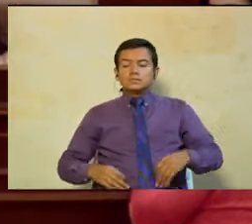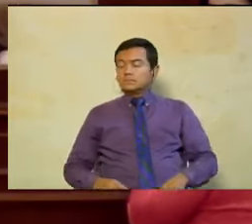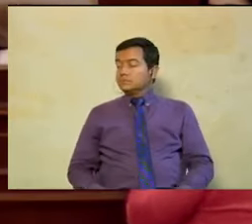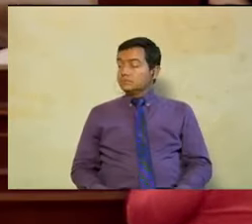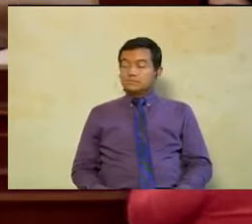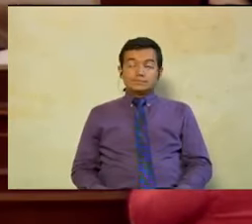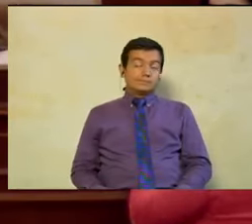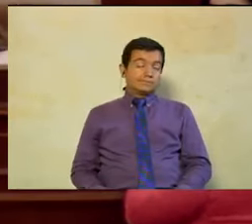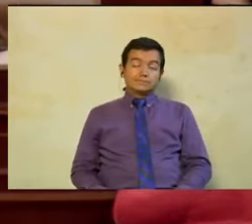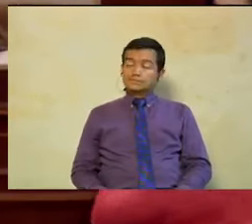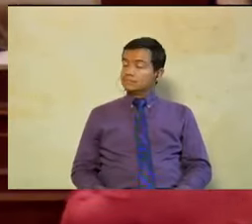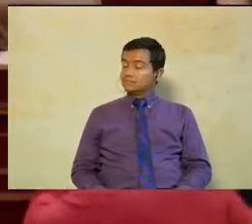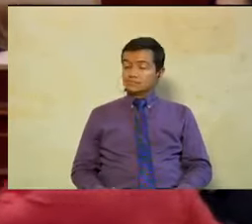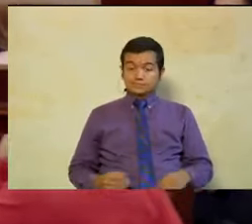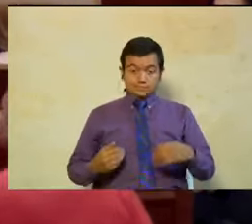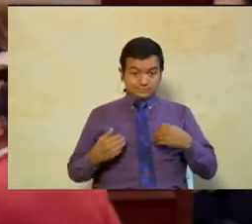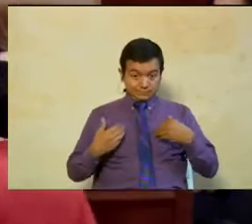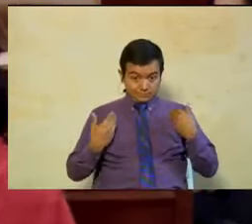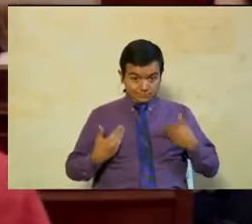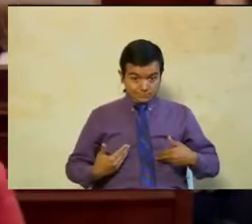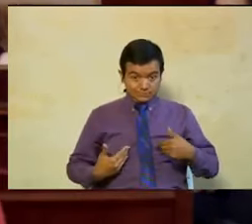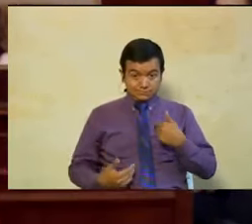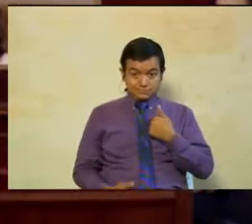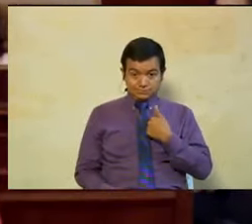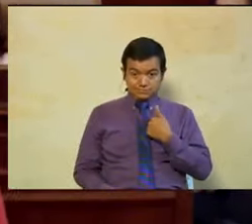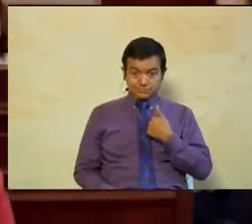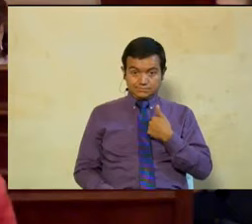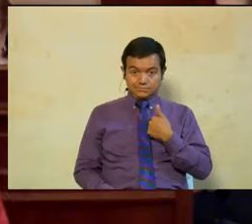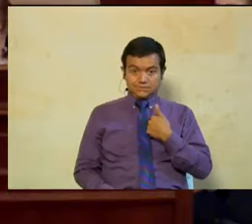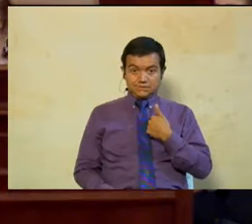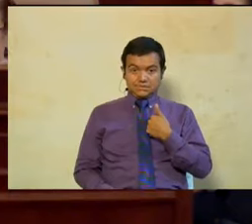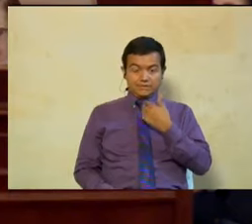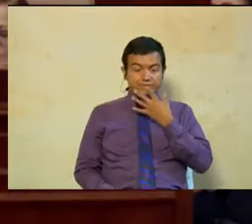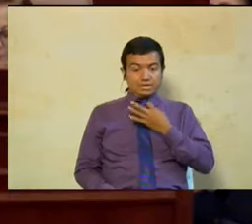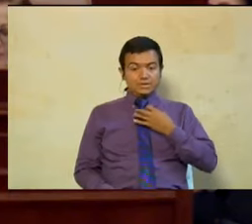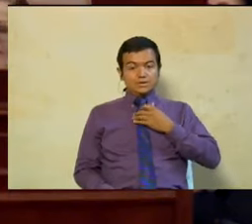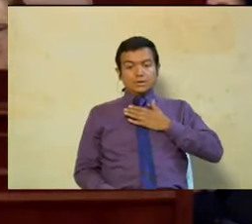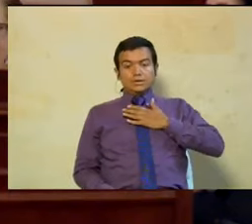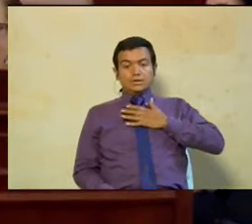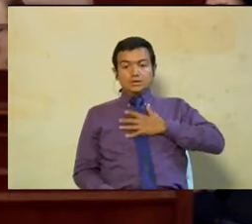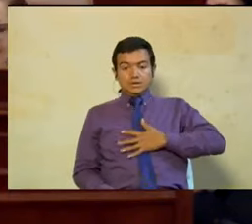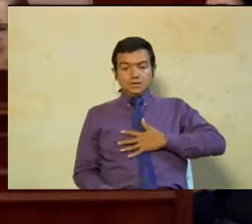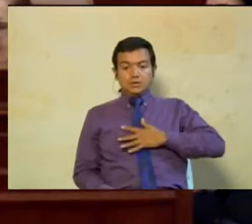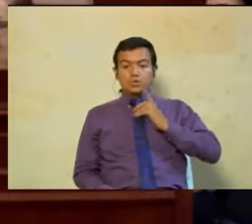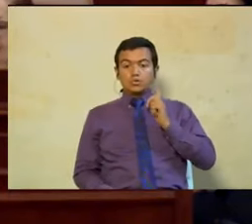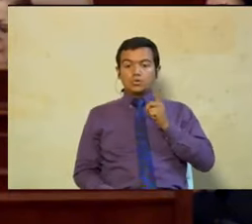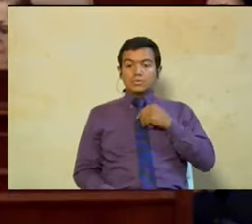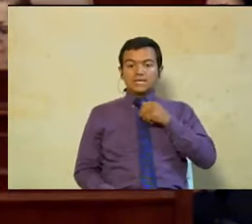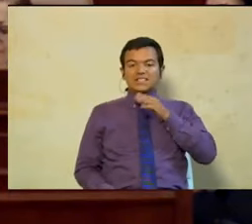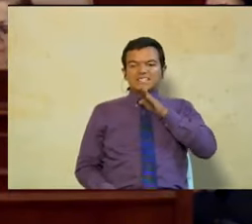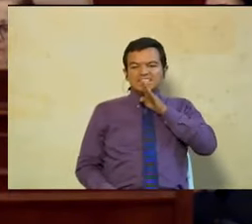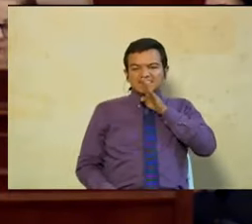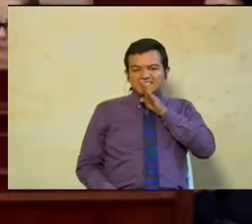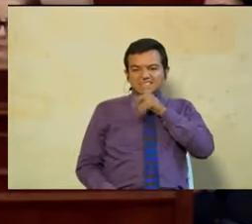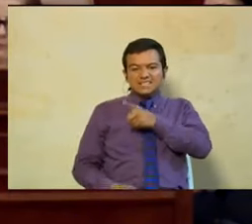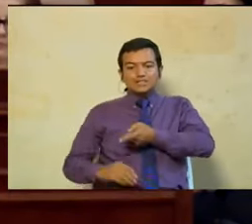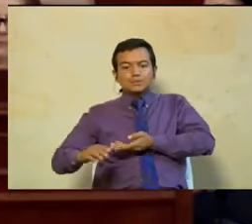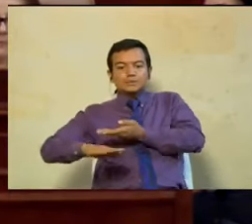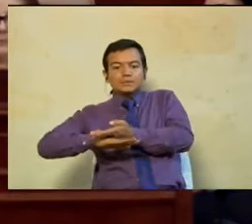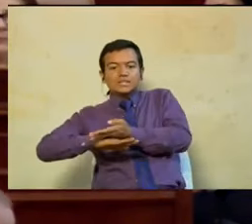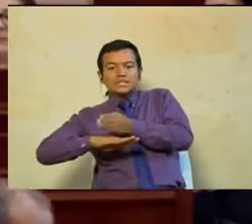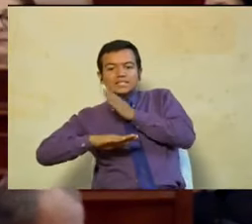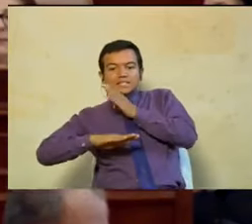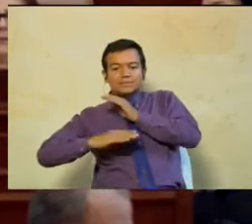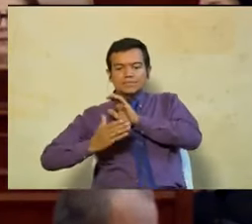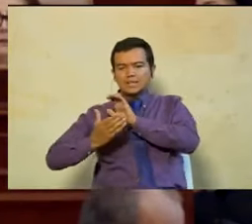da pues desde luego mucha tranquilidad porque uno de los ponentes es mi gran amigo y